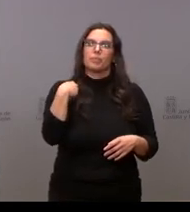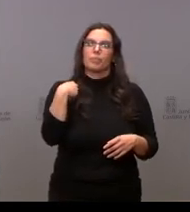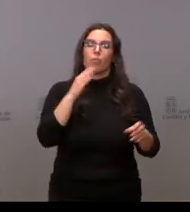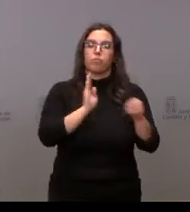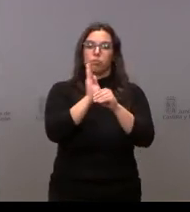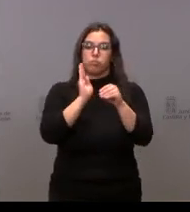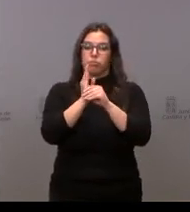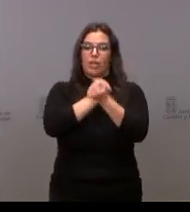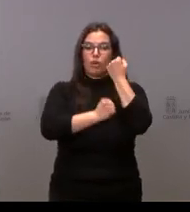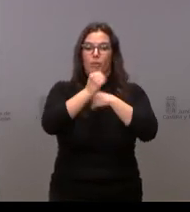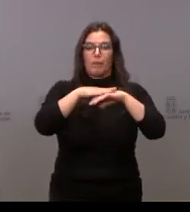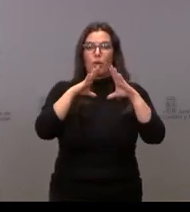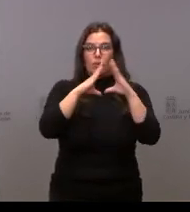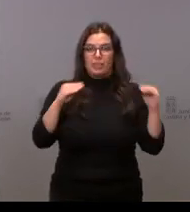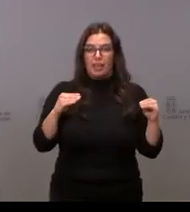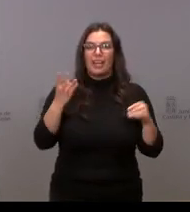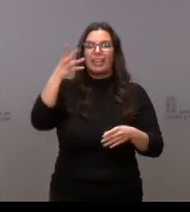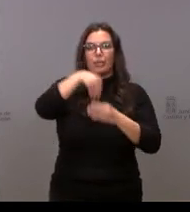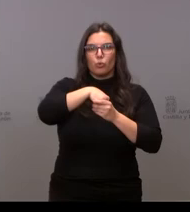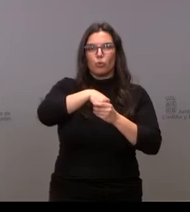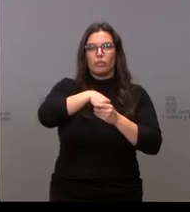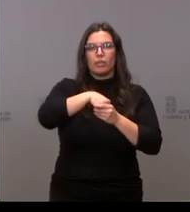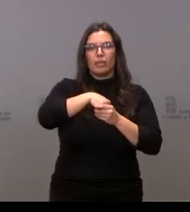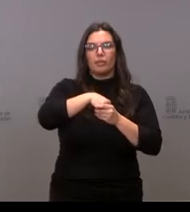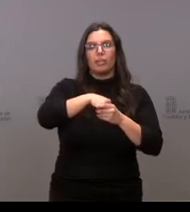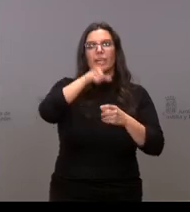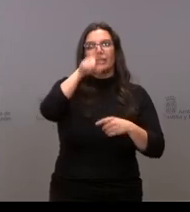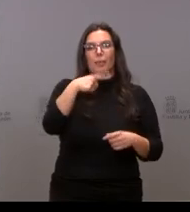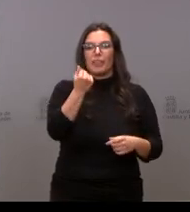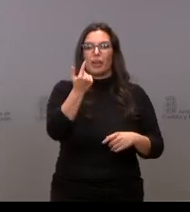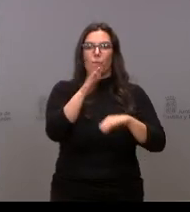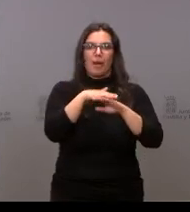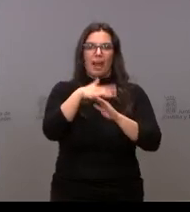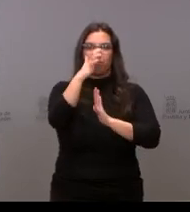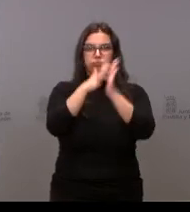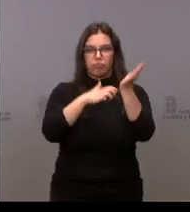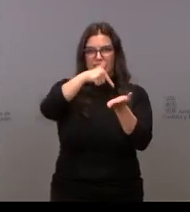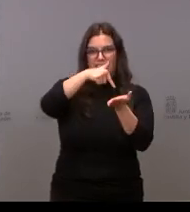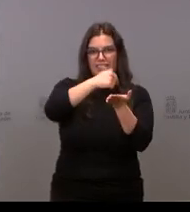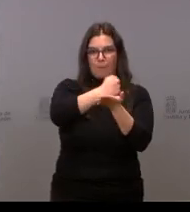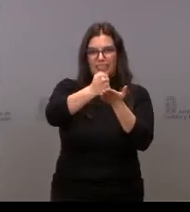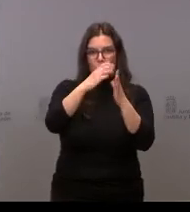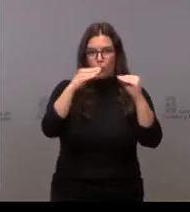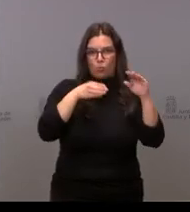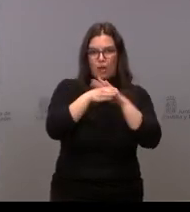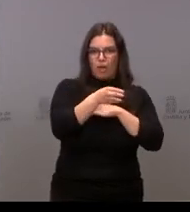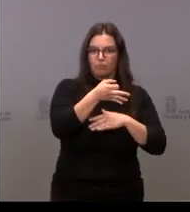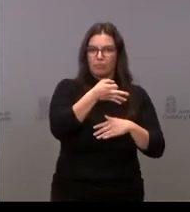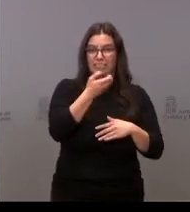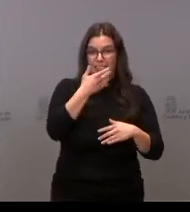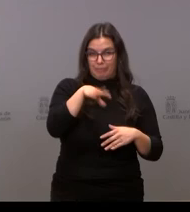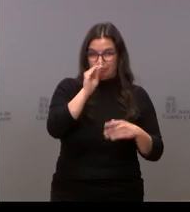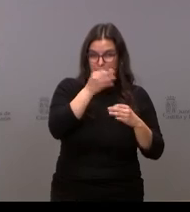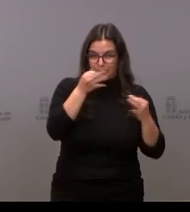universidades se incluía un precio para asumir las rebajas de las tasas universitarias estoy correcto lo entendí correctamente